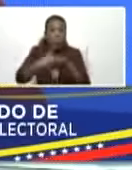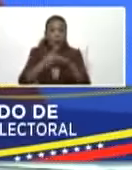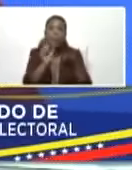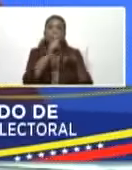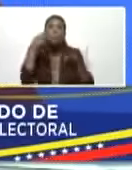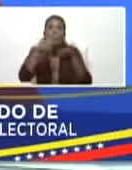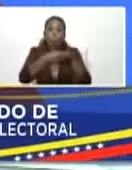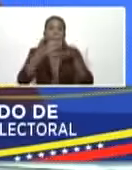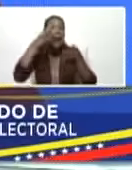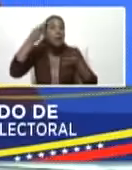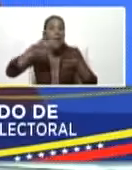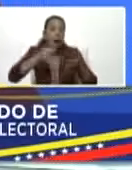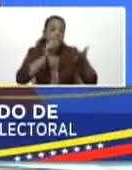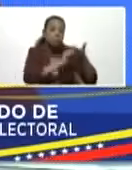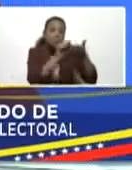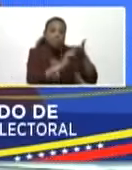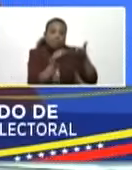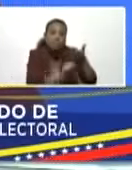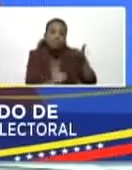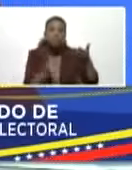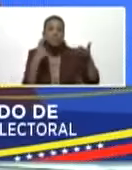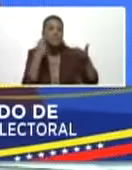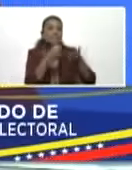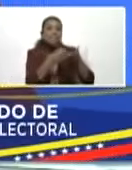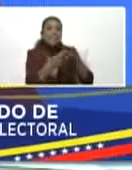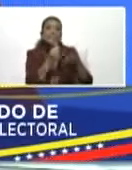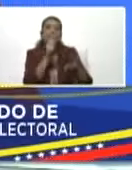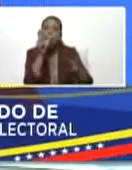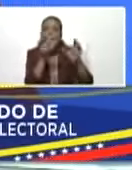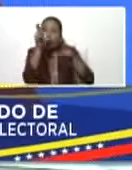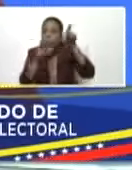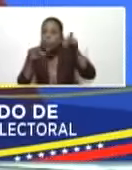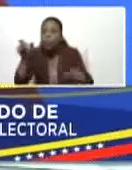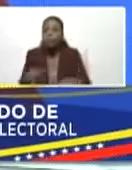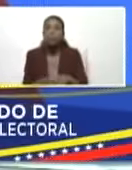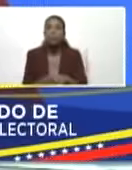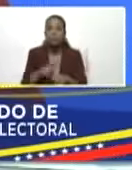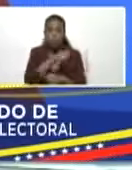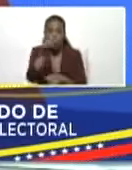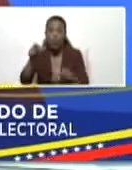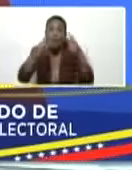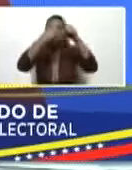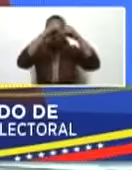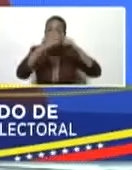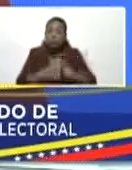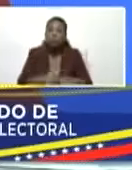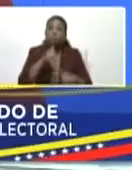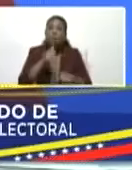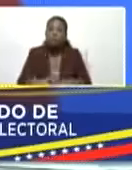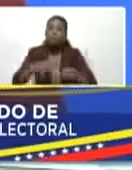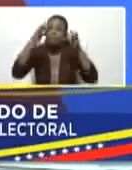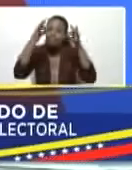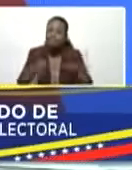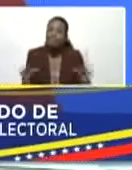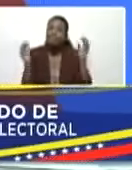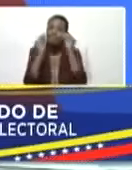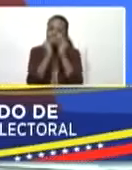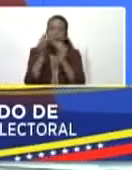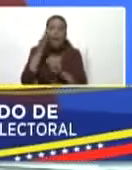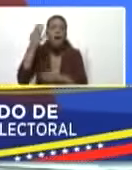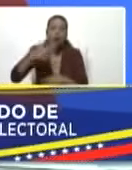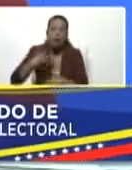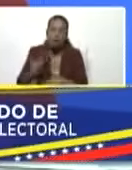tiene que ser real, tiene que tener base sólida para que los resultados se parezcan a lo que nosotros